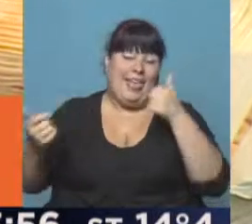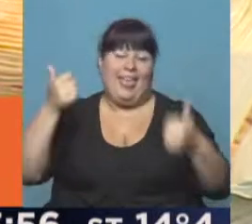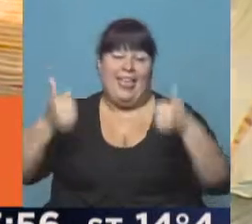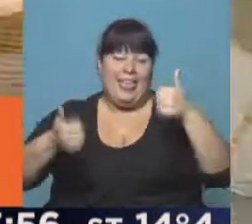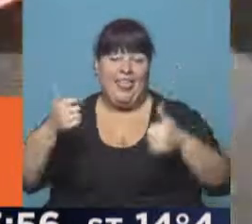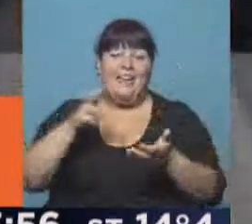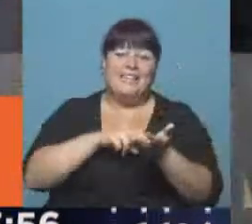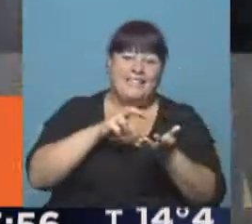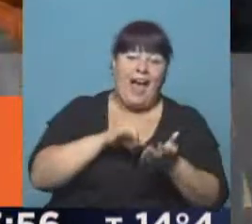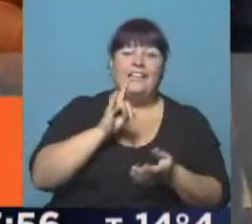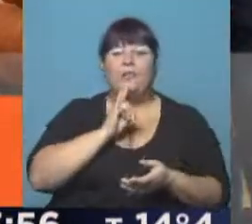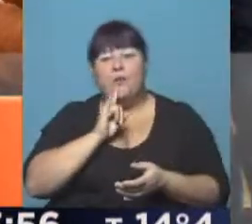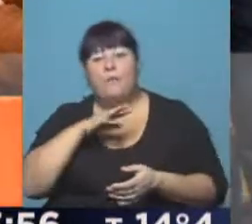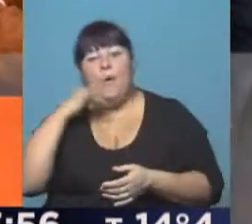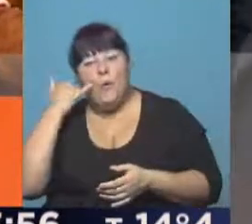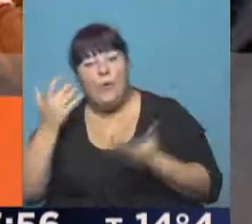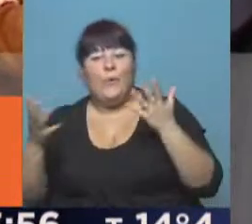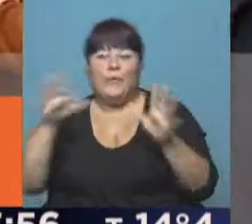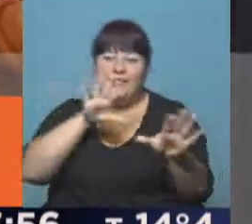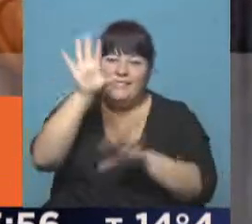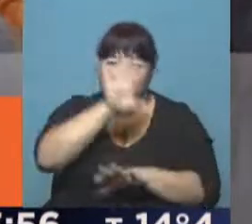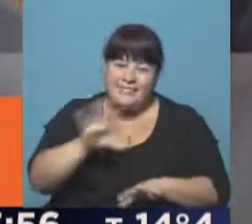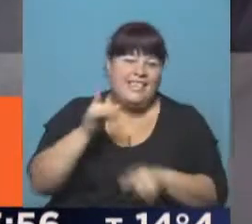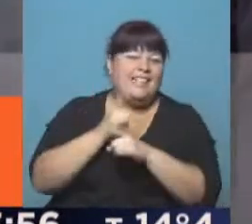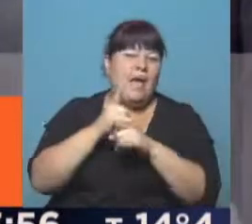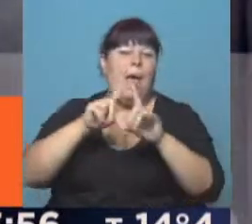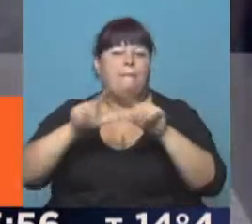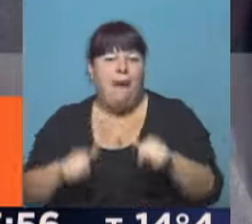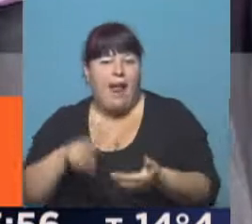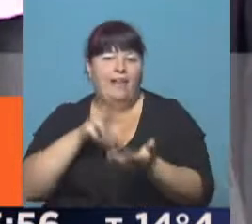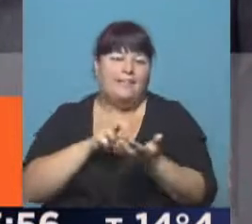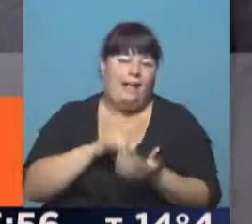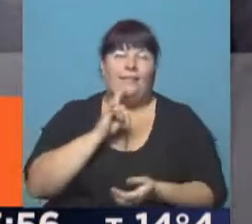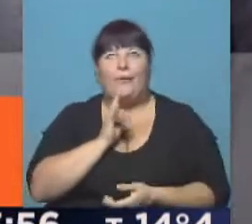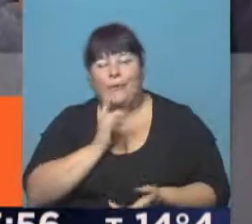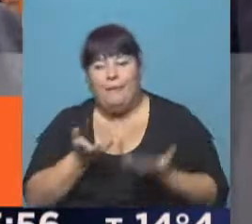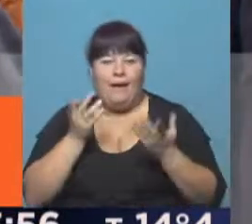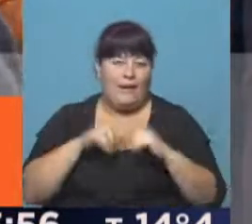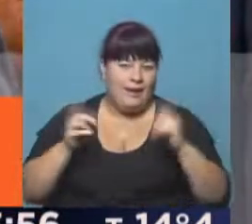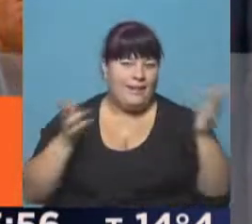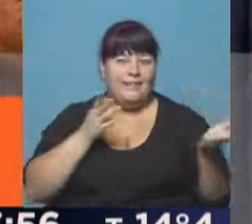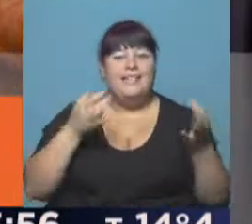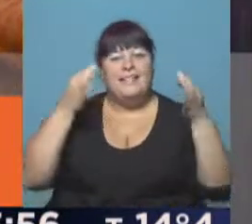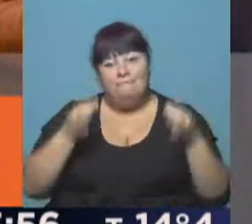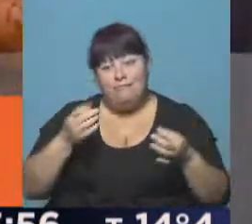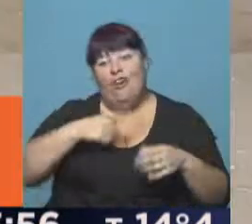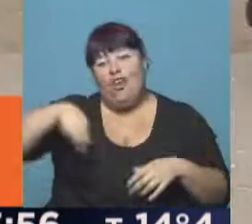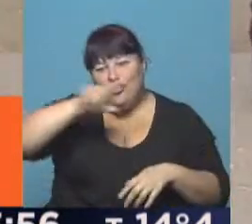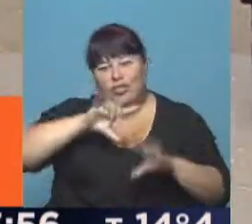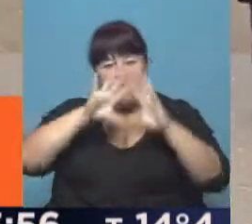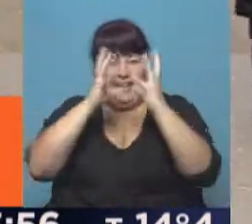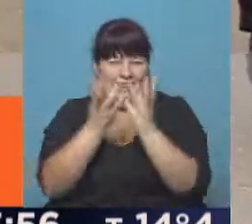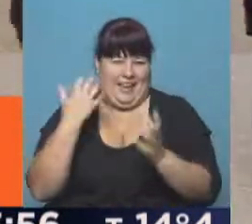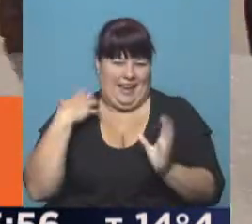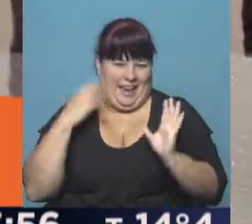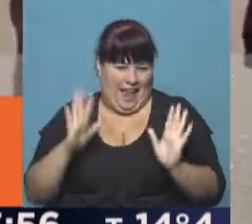entre Salta, Tucumán, Jujuy, viste, siempre, bueno, las empanadas salteñas, tucumanas. En realidad nosotros las globalizamos